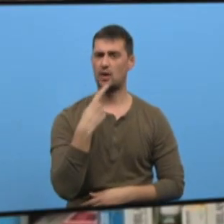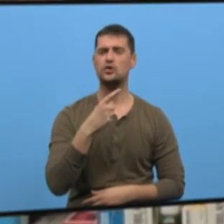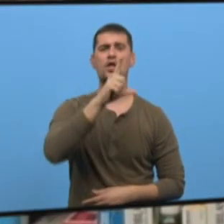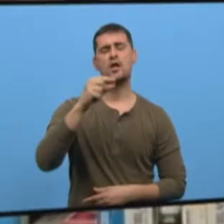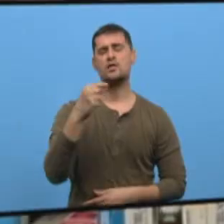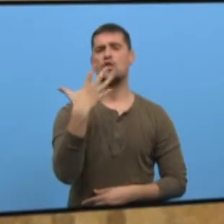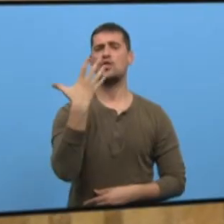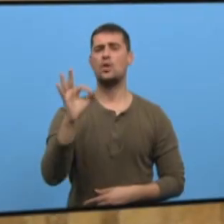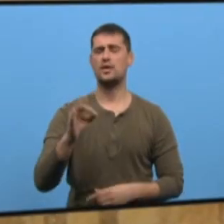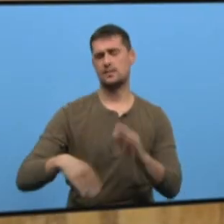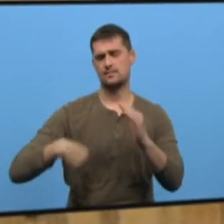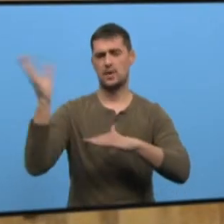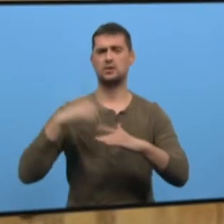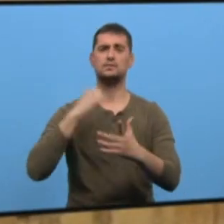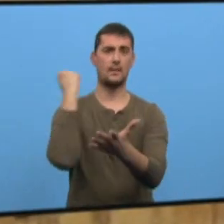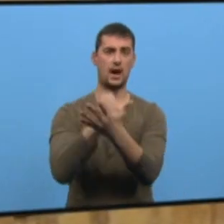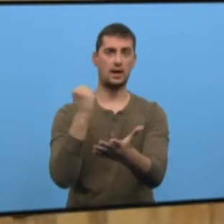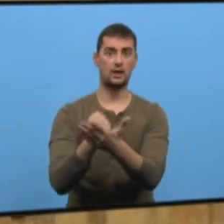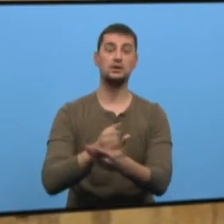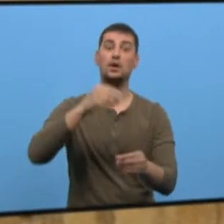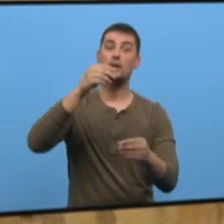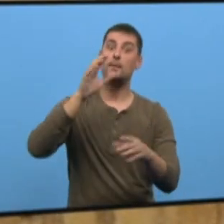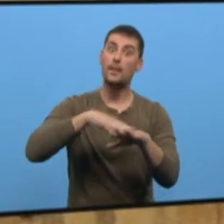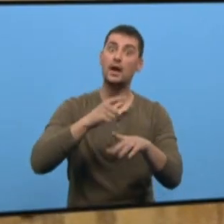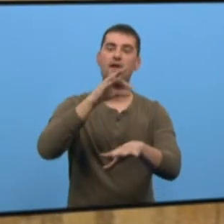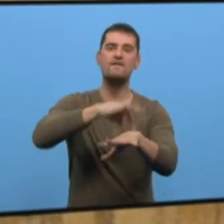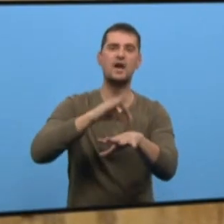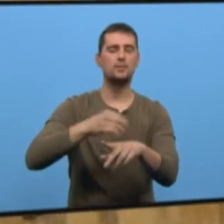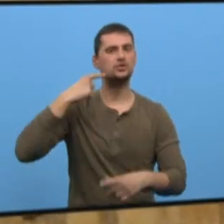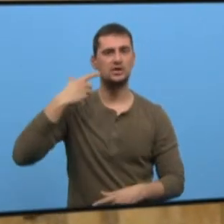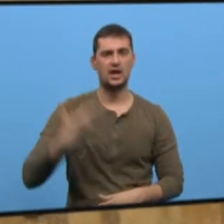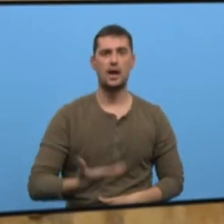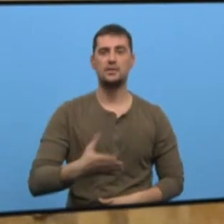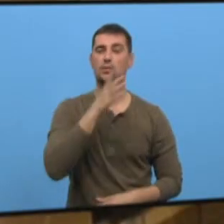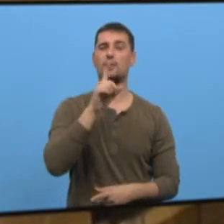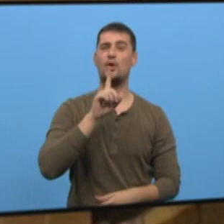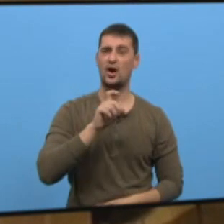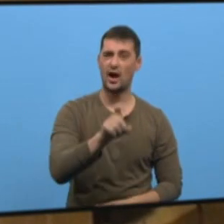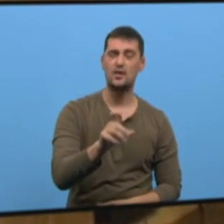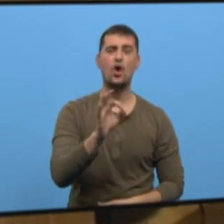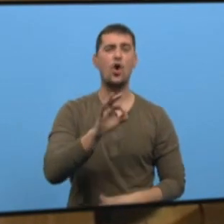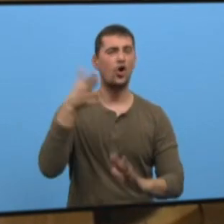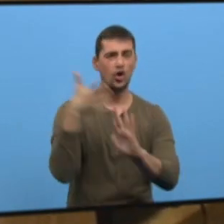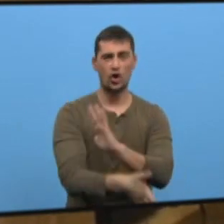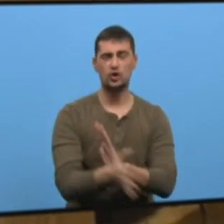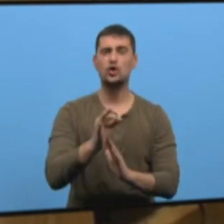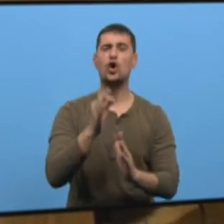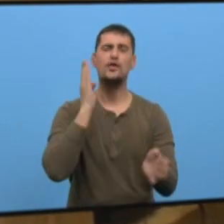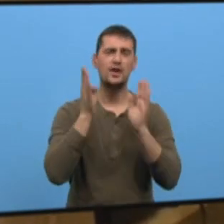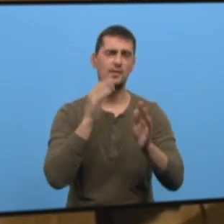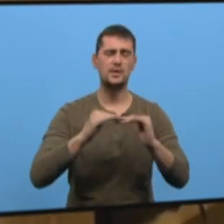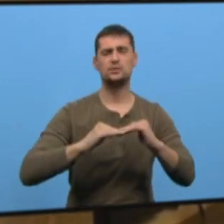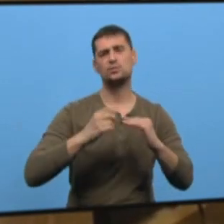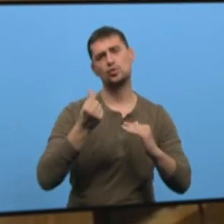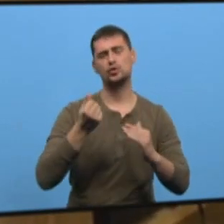presenta destinados a pacientes graves hospitalizados entre que están enfermos de cáncer crónicos con tratamentos